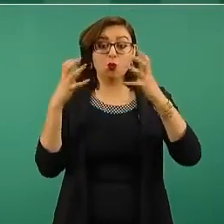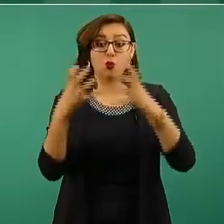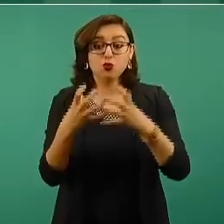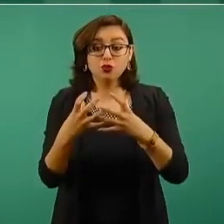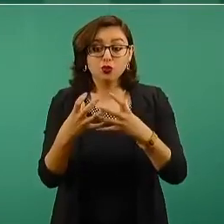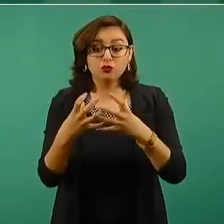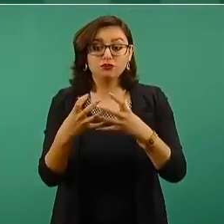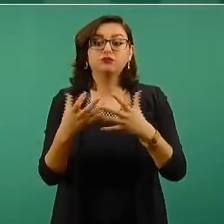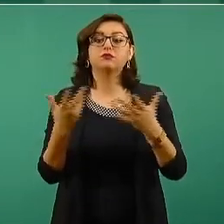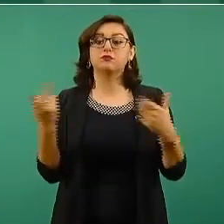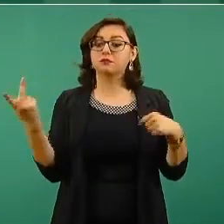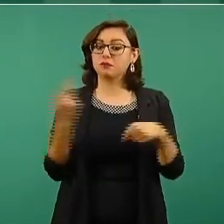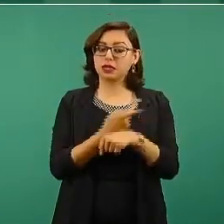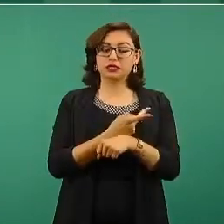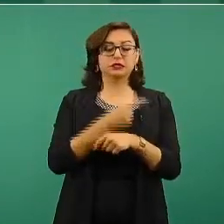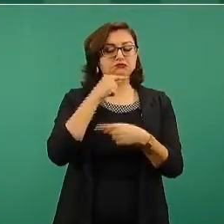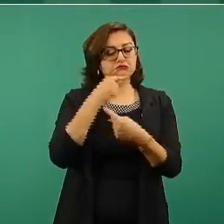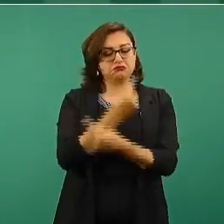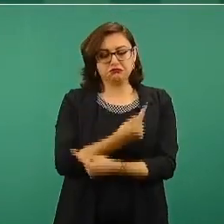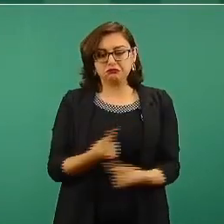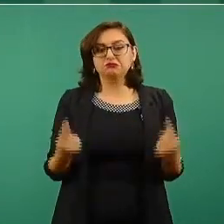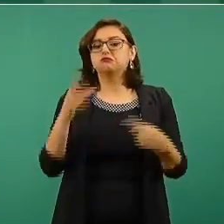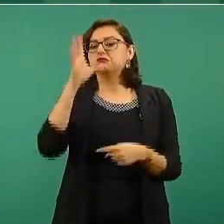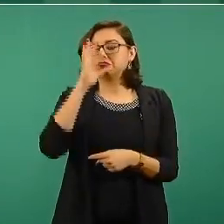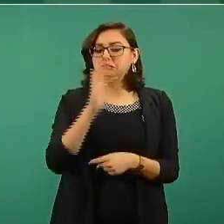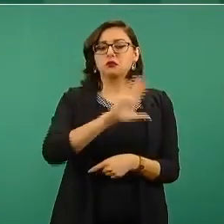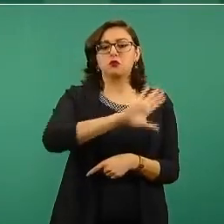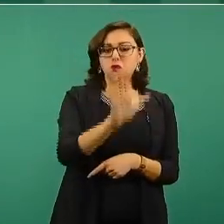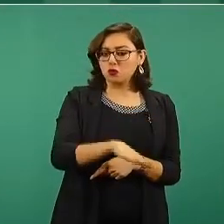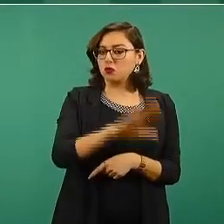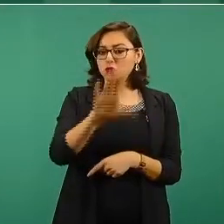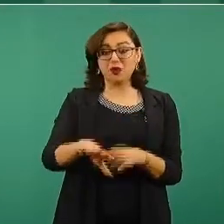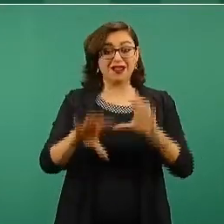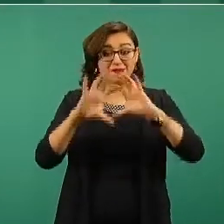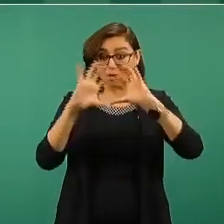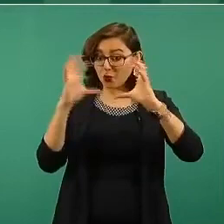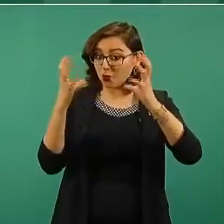las principales causas de muerte infantil de niños. Sin embargo,